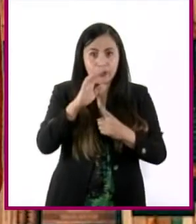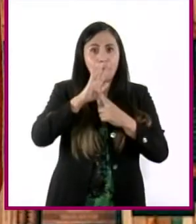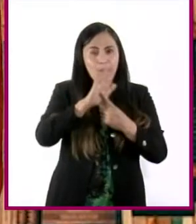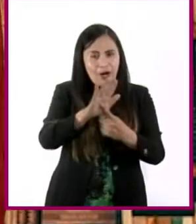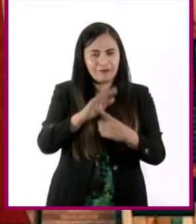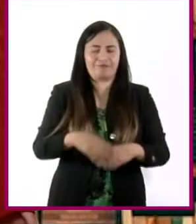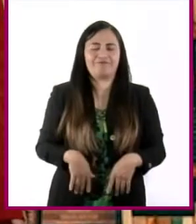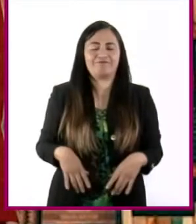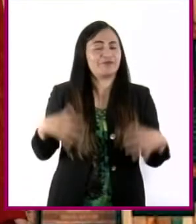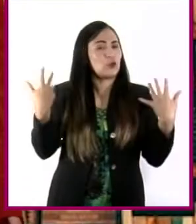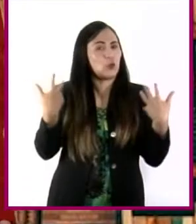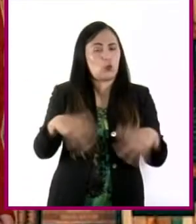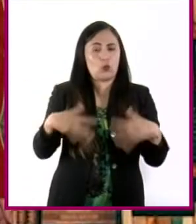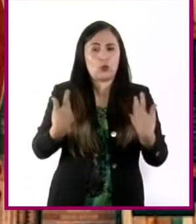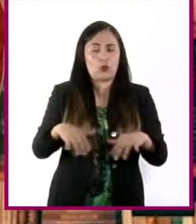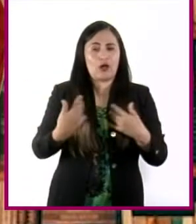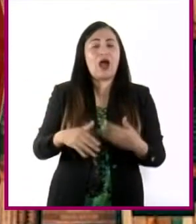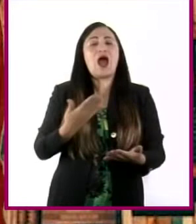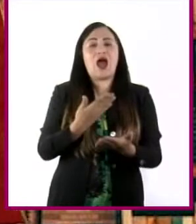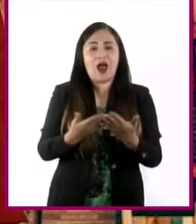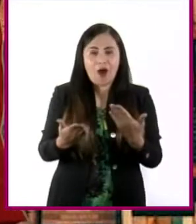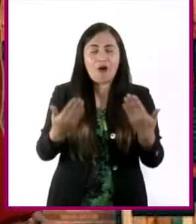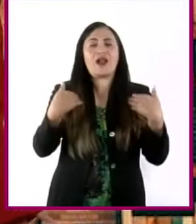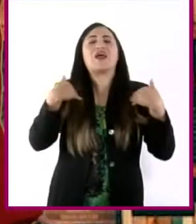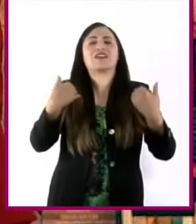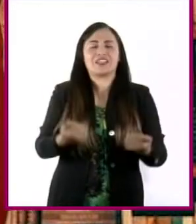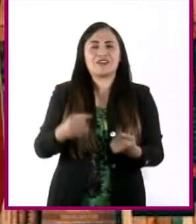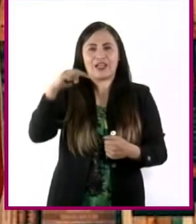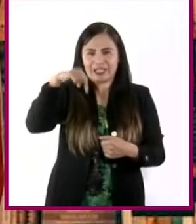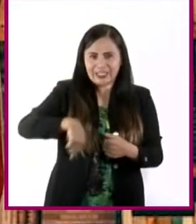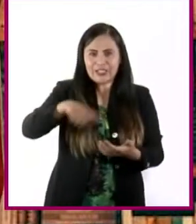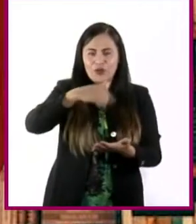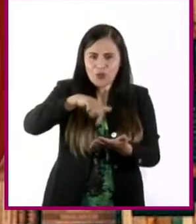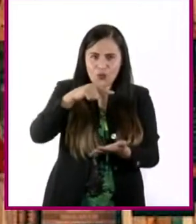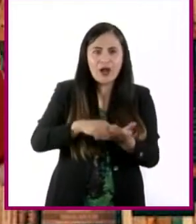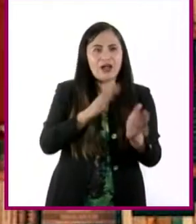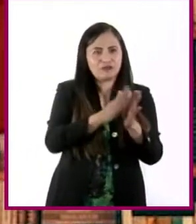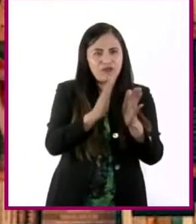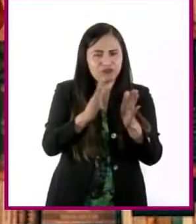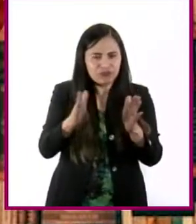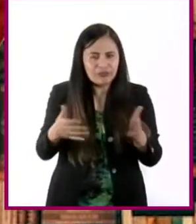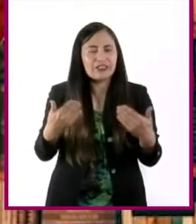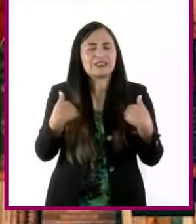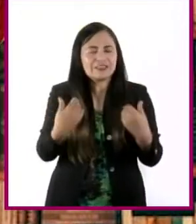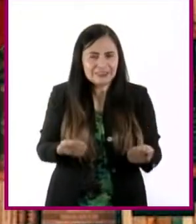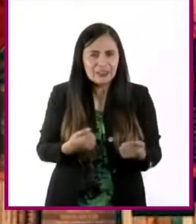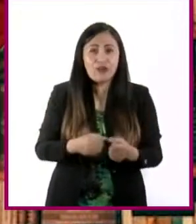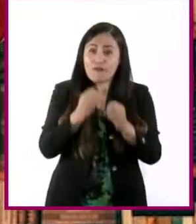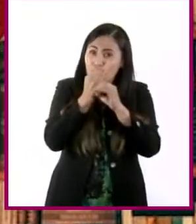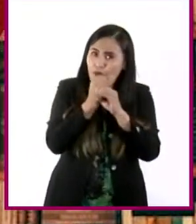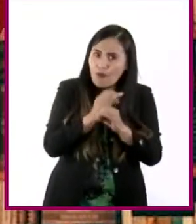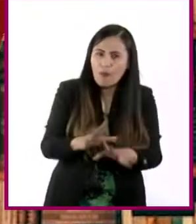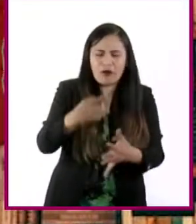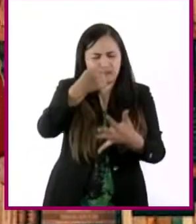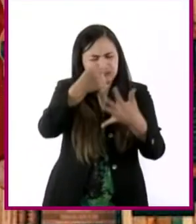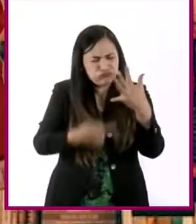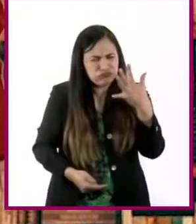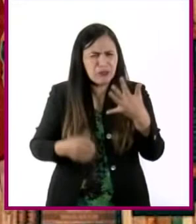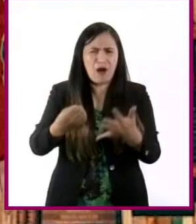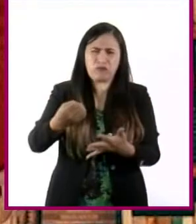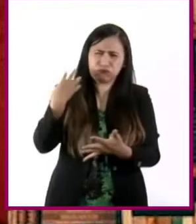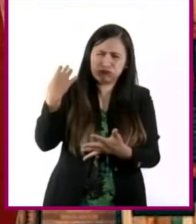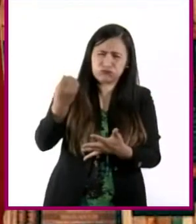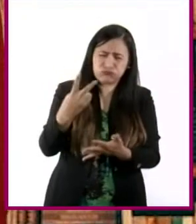¡Guau! Creo que ahora entiendo mejor por qué estamos en una biblioteca, Hugo. ¿Cuánta información debemos considerar para hacer un